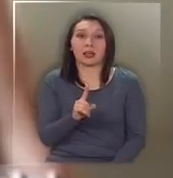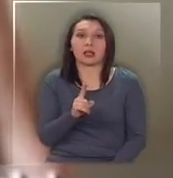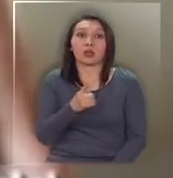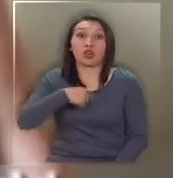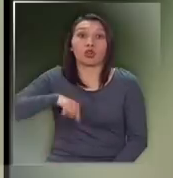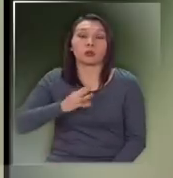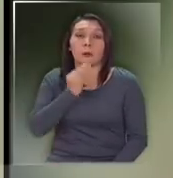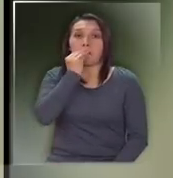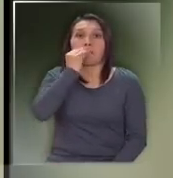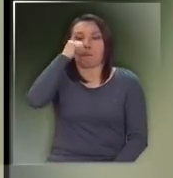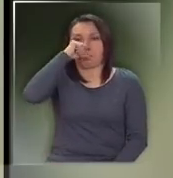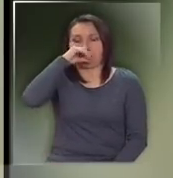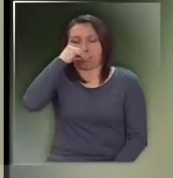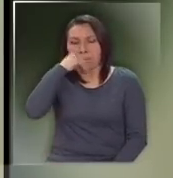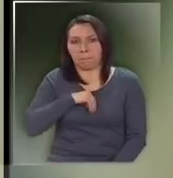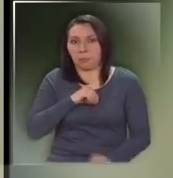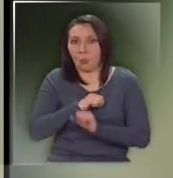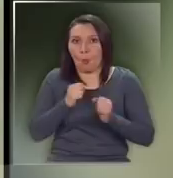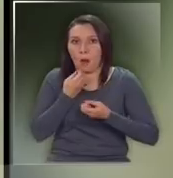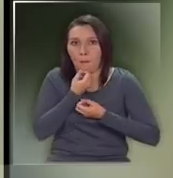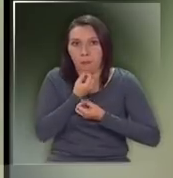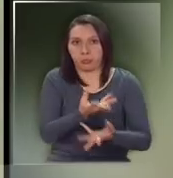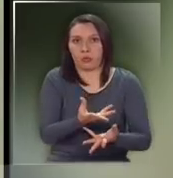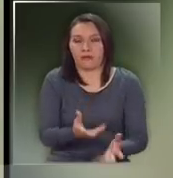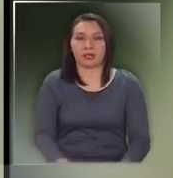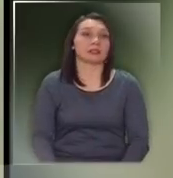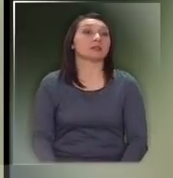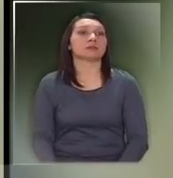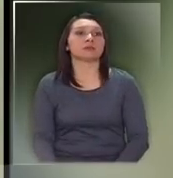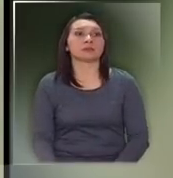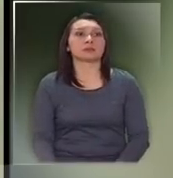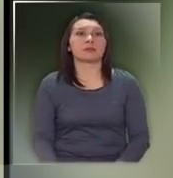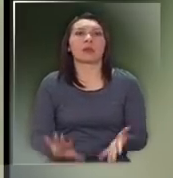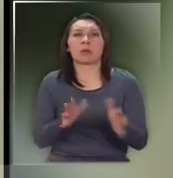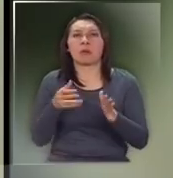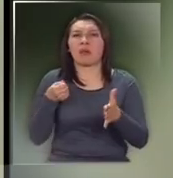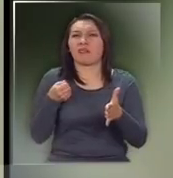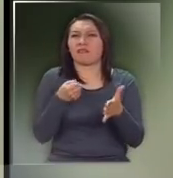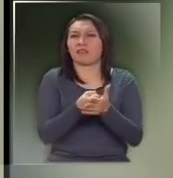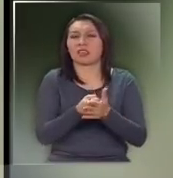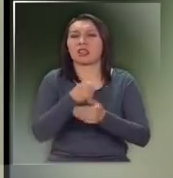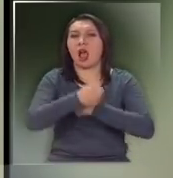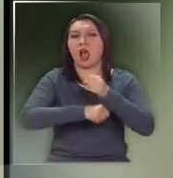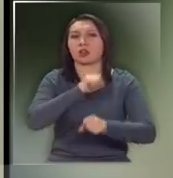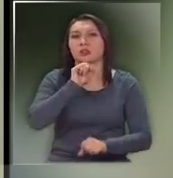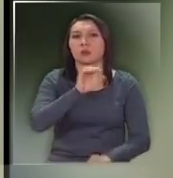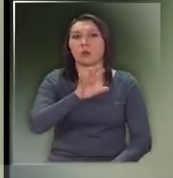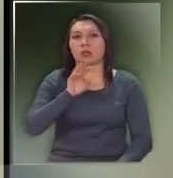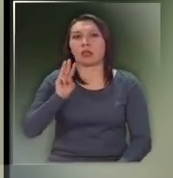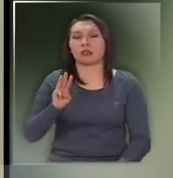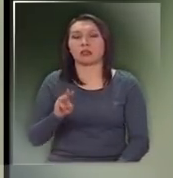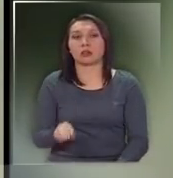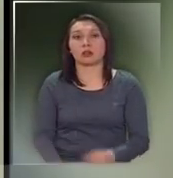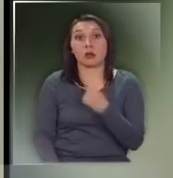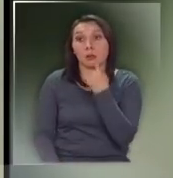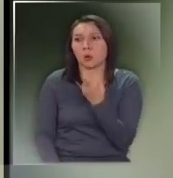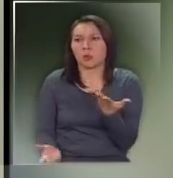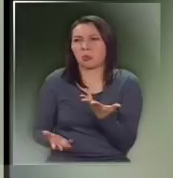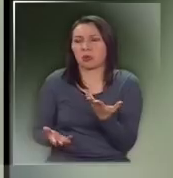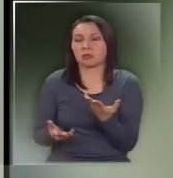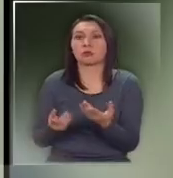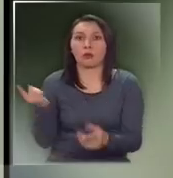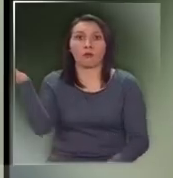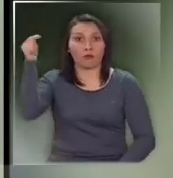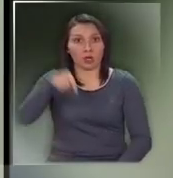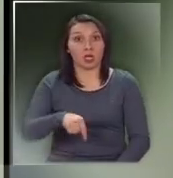que callarlo la boca. Y debe de haber sido fines del 53. ¿Y en qué circunstancias? Vino ahí,